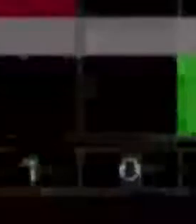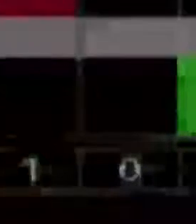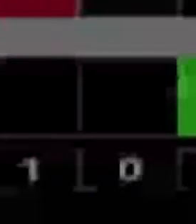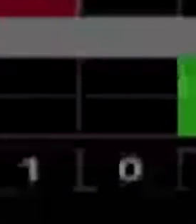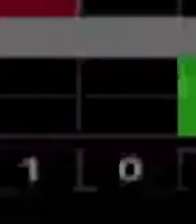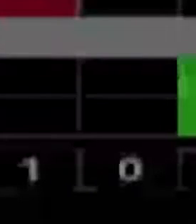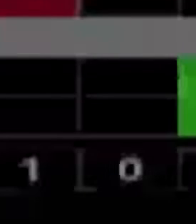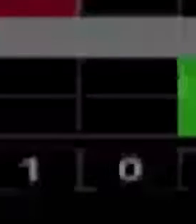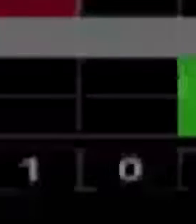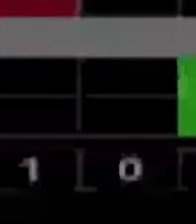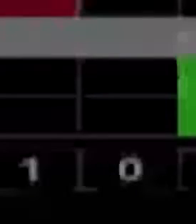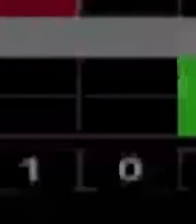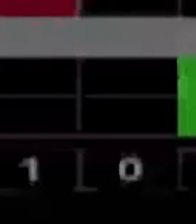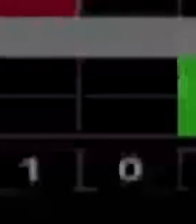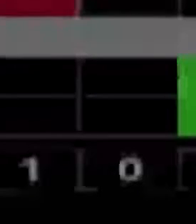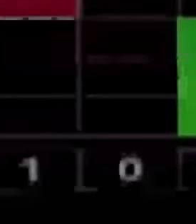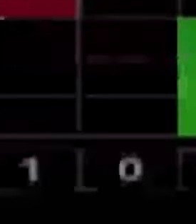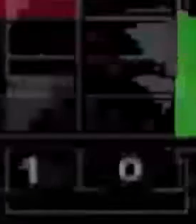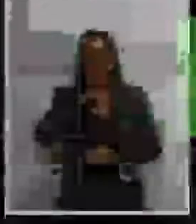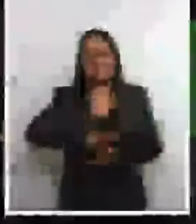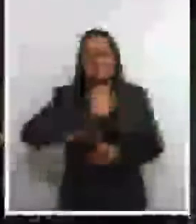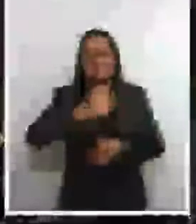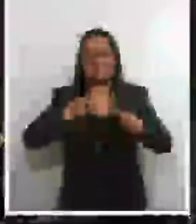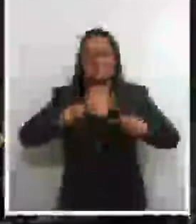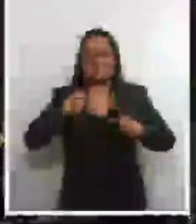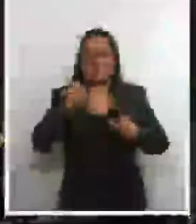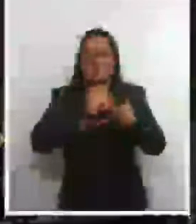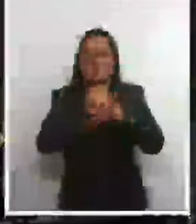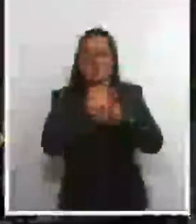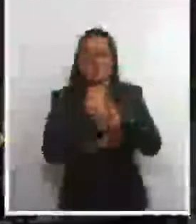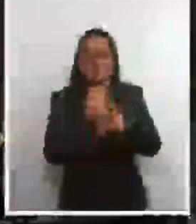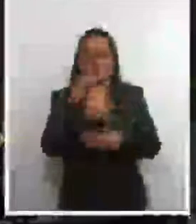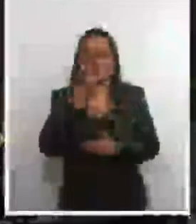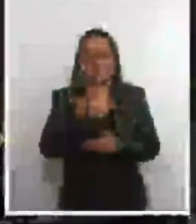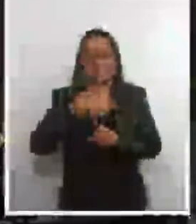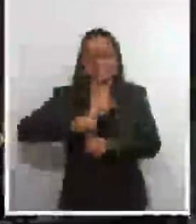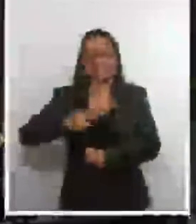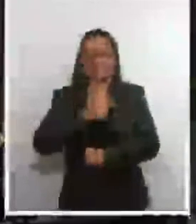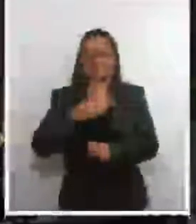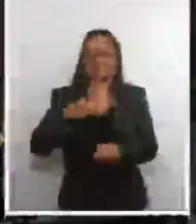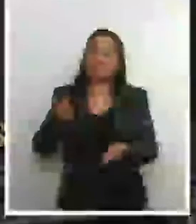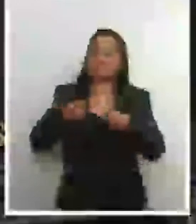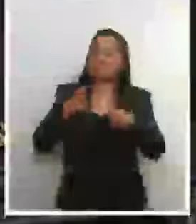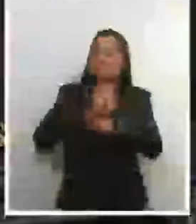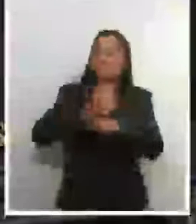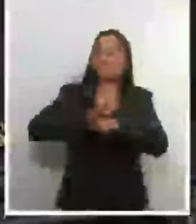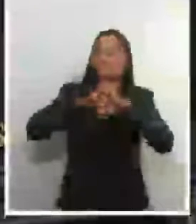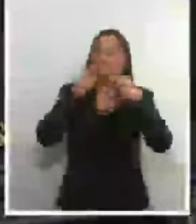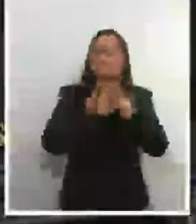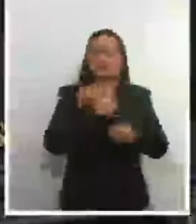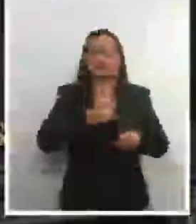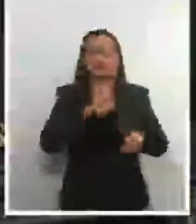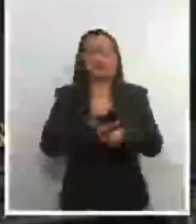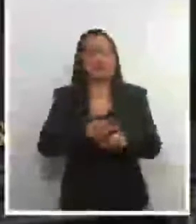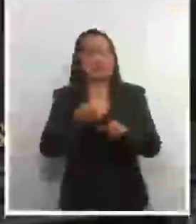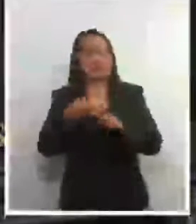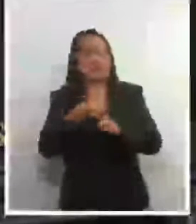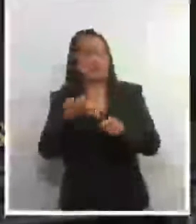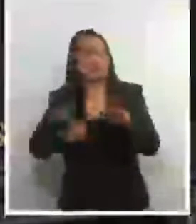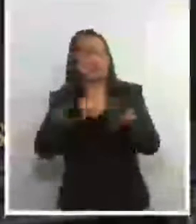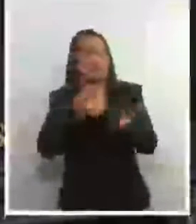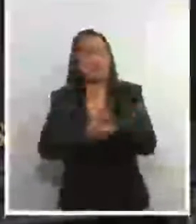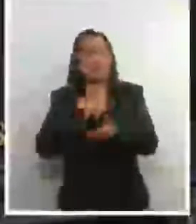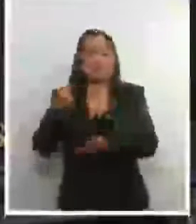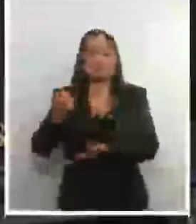las políticas públicas para su prevención. Las autoridades adoptarán medidas administrativas,